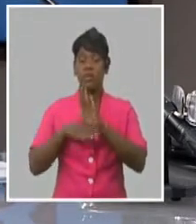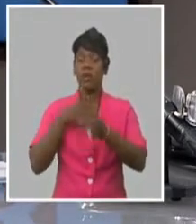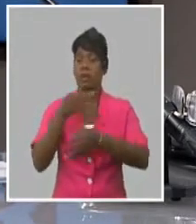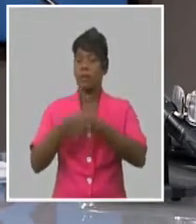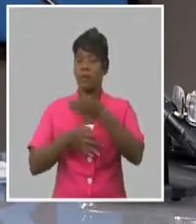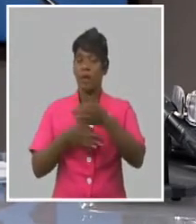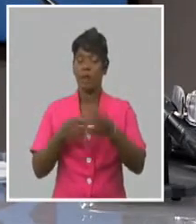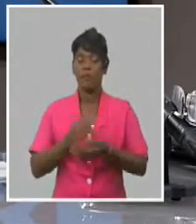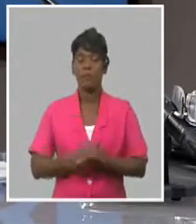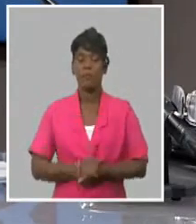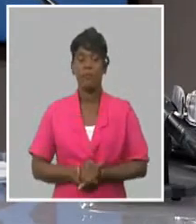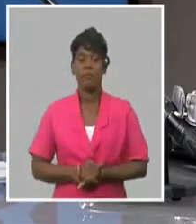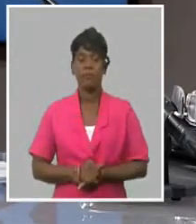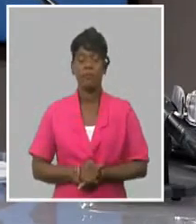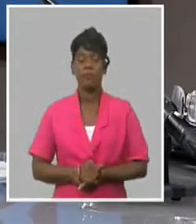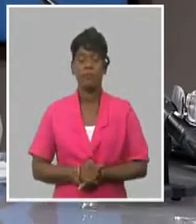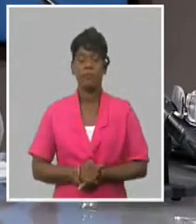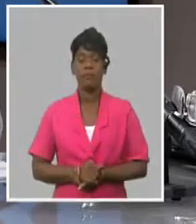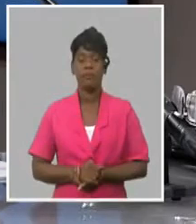voy a retomar una.